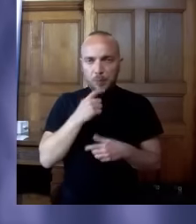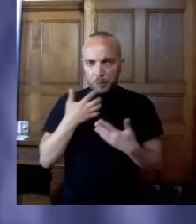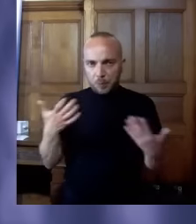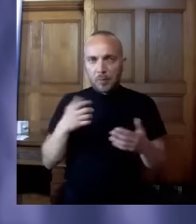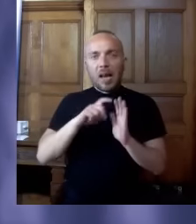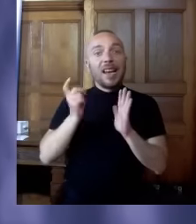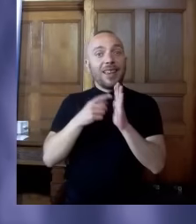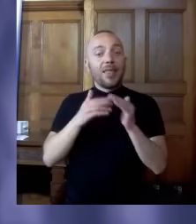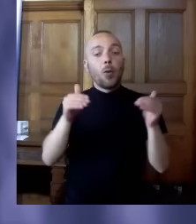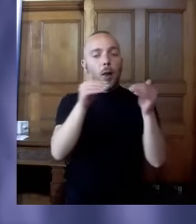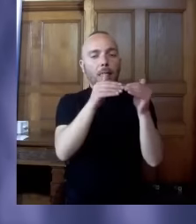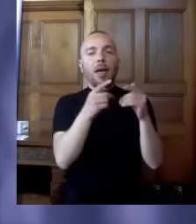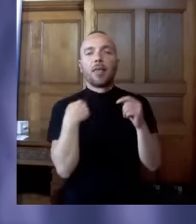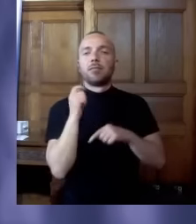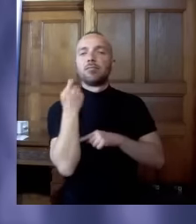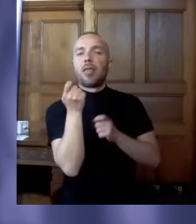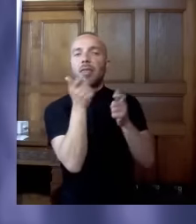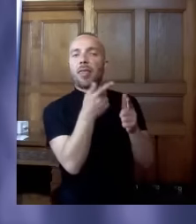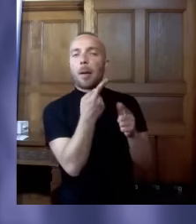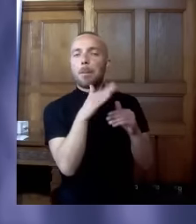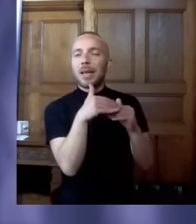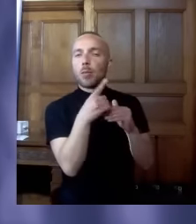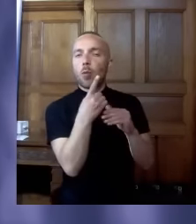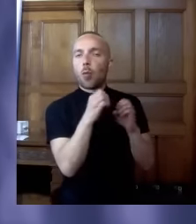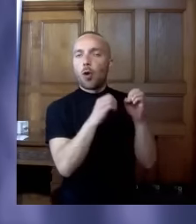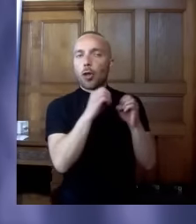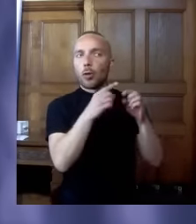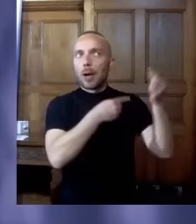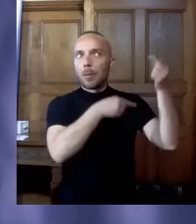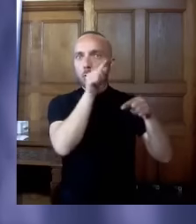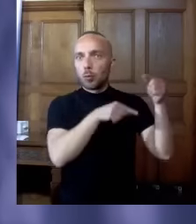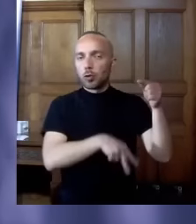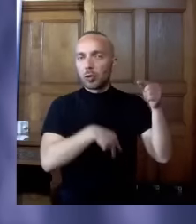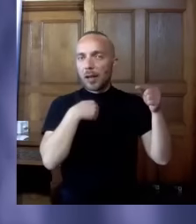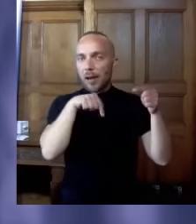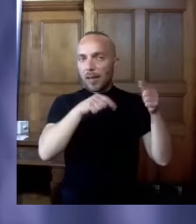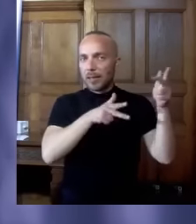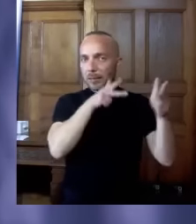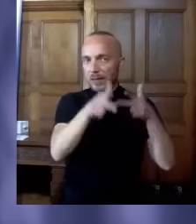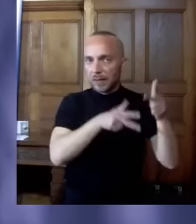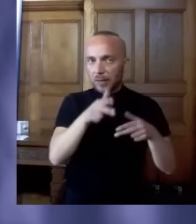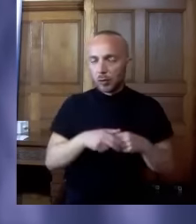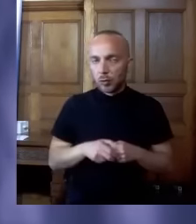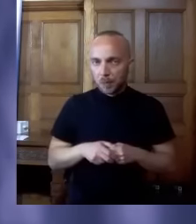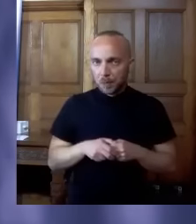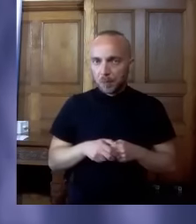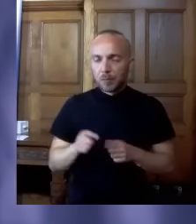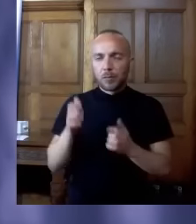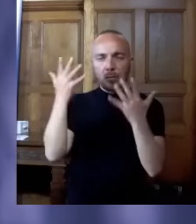igualdad se dotas de un mínimo de un 1% en los presupuestos generales del país basco hemos